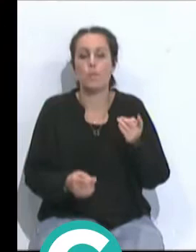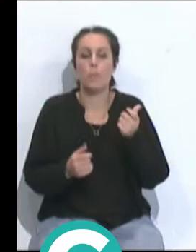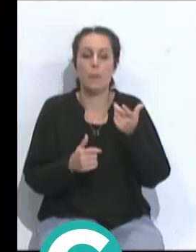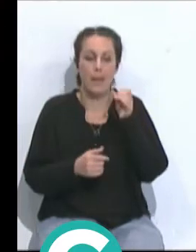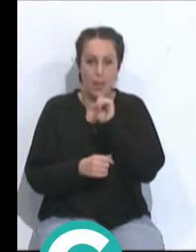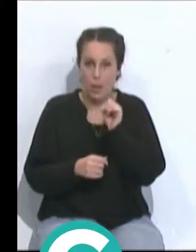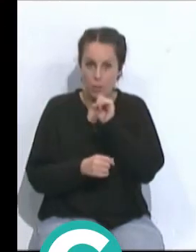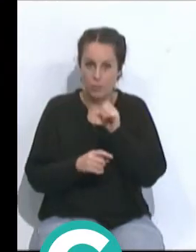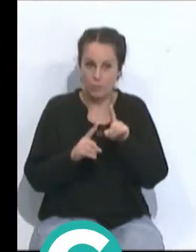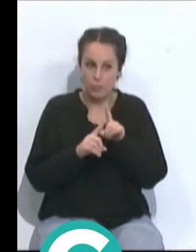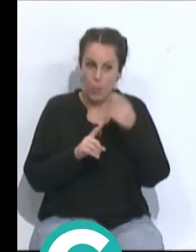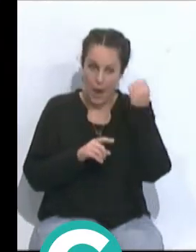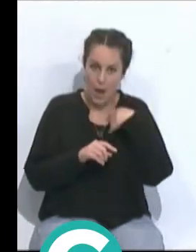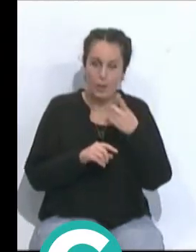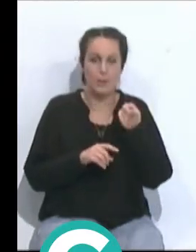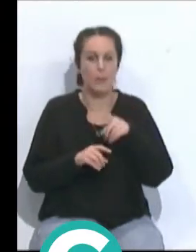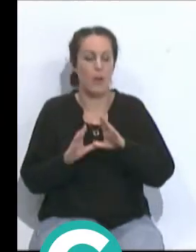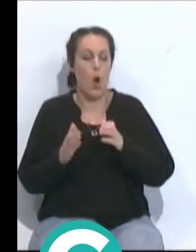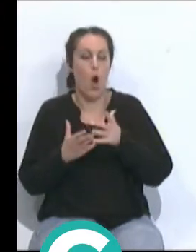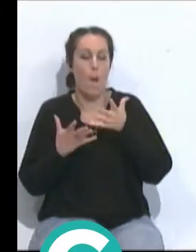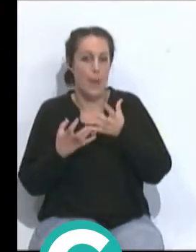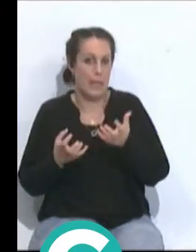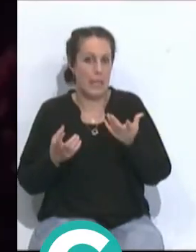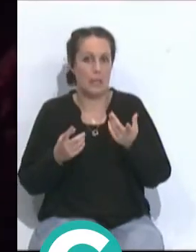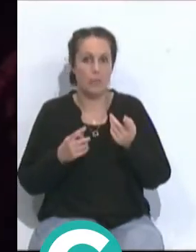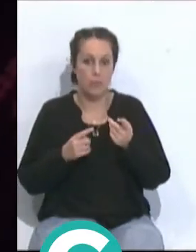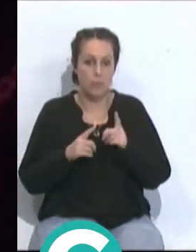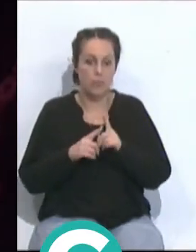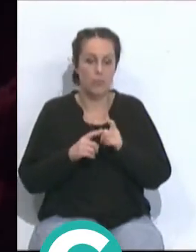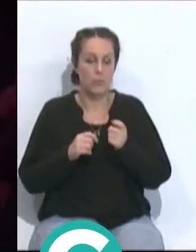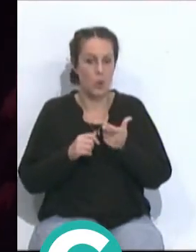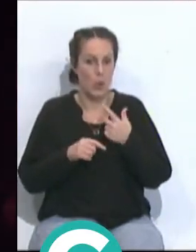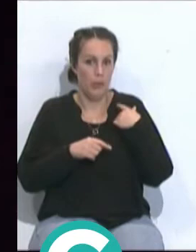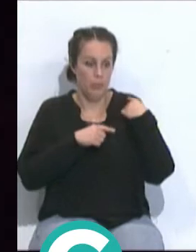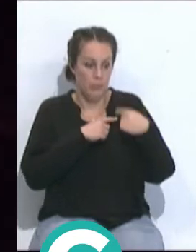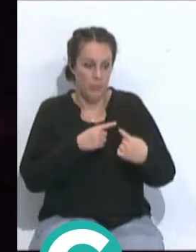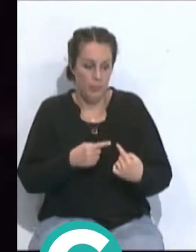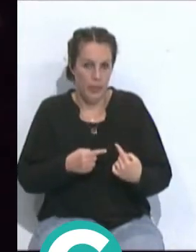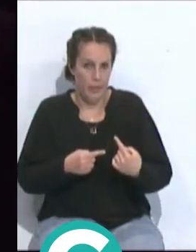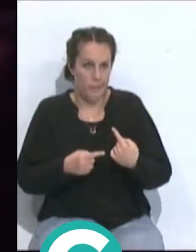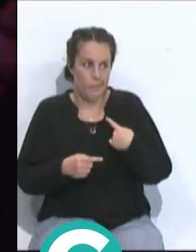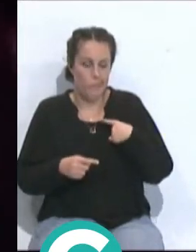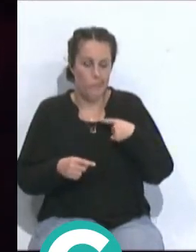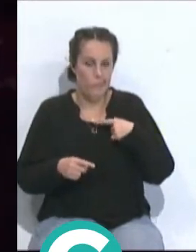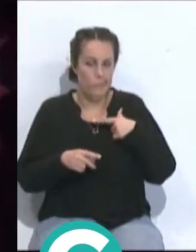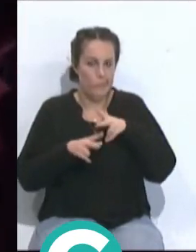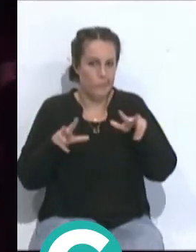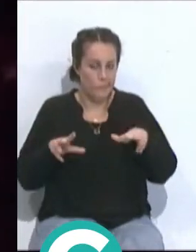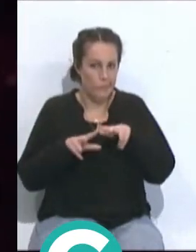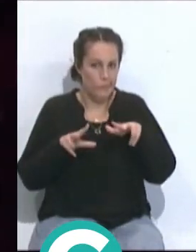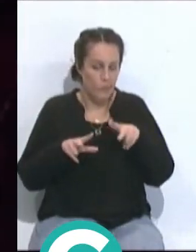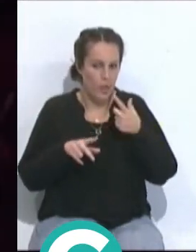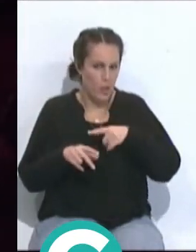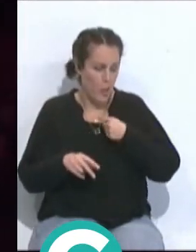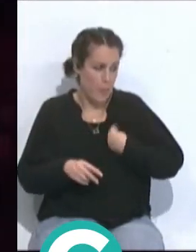doble de Juan Carlos y una comparsa, ¿no? Que es un mundo, sí. Estamos en una generación, evidentemente, claro. Mucho más audiovisual, ¿no? Que lo que